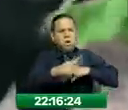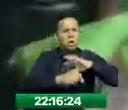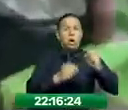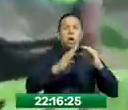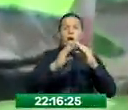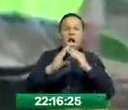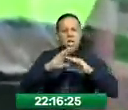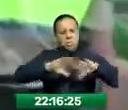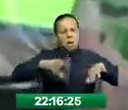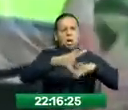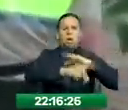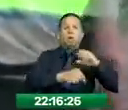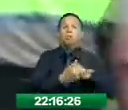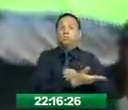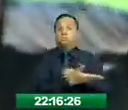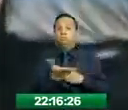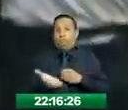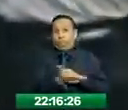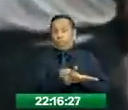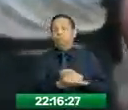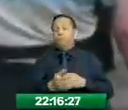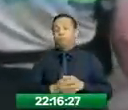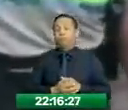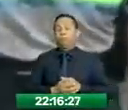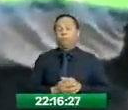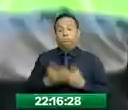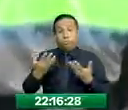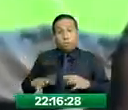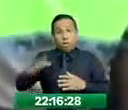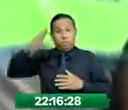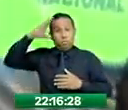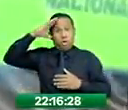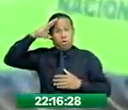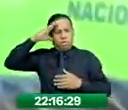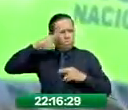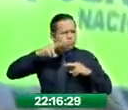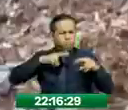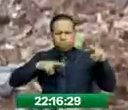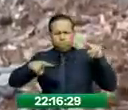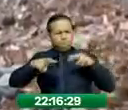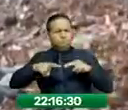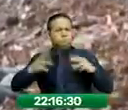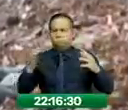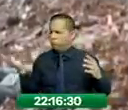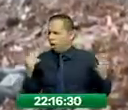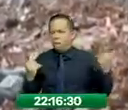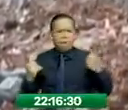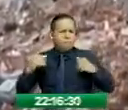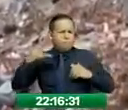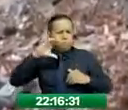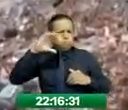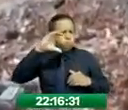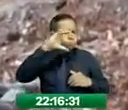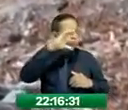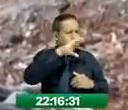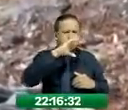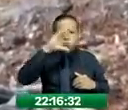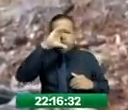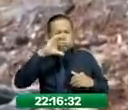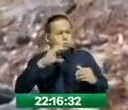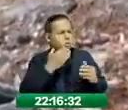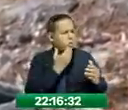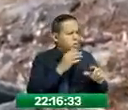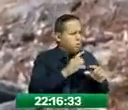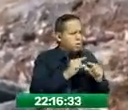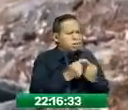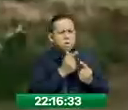los refuerzos llegaron y con los indicios recabados en el lugar se inició un intenso operativo para localizar a los doctores del enfrentamiento con